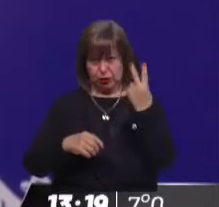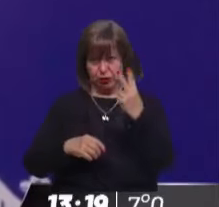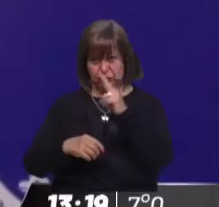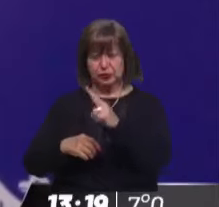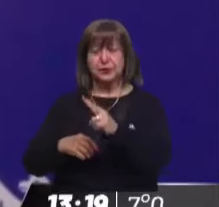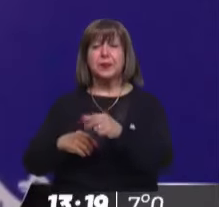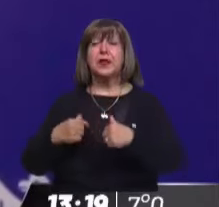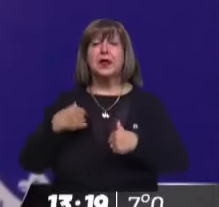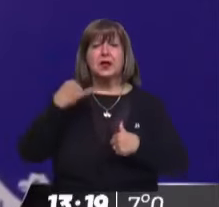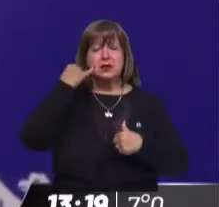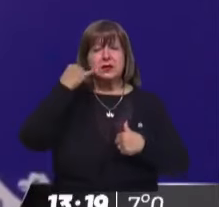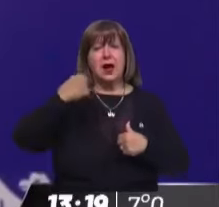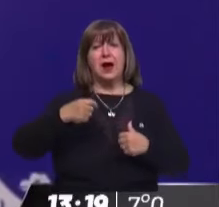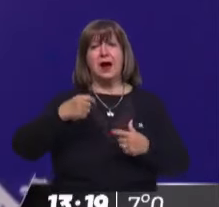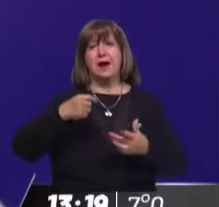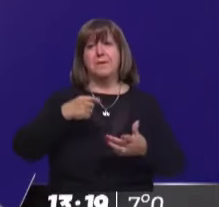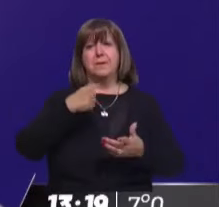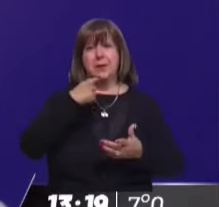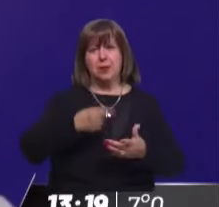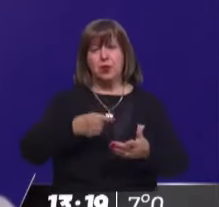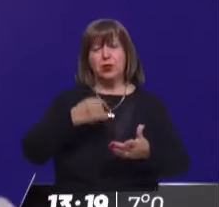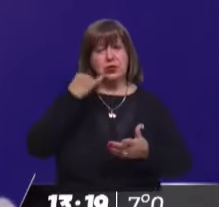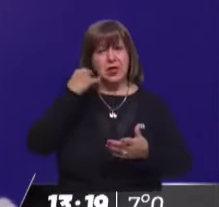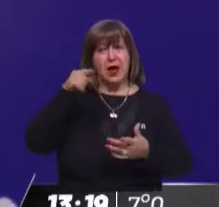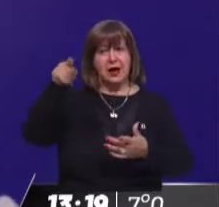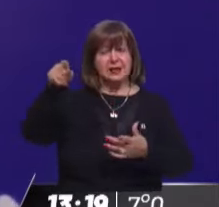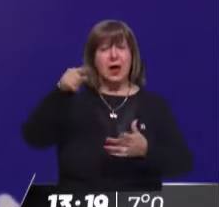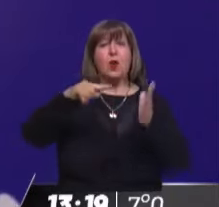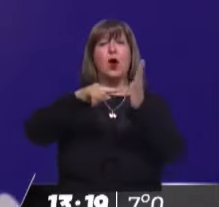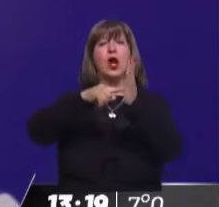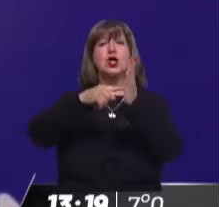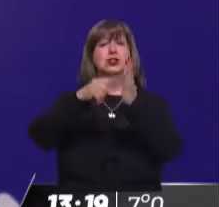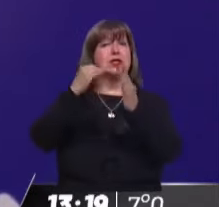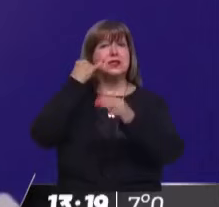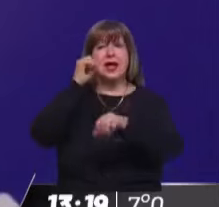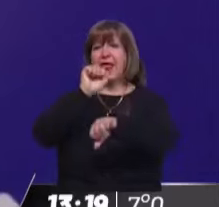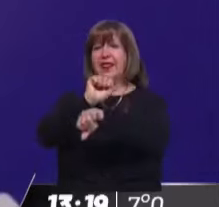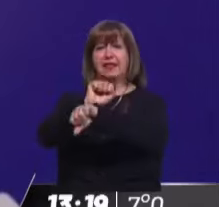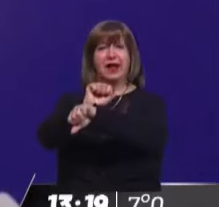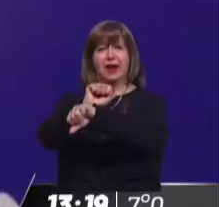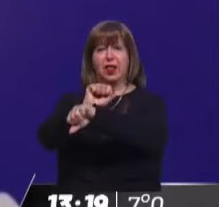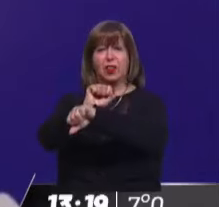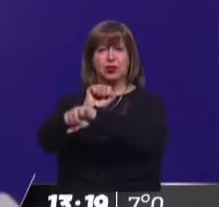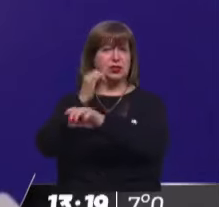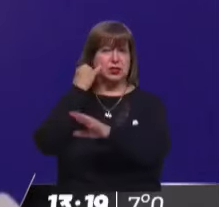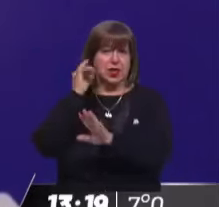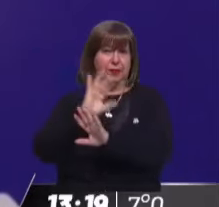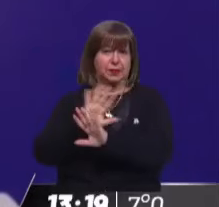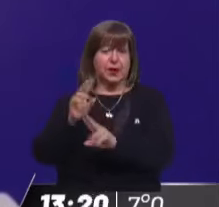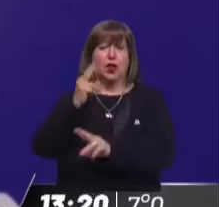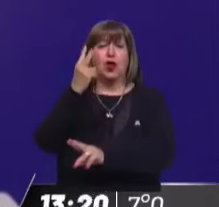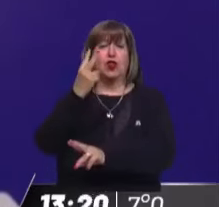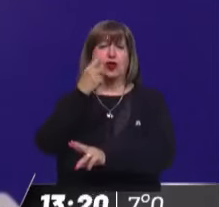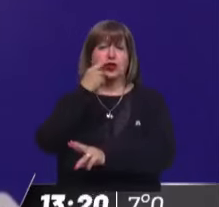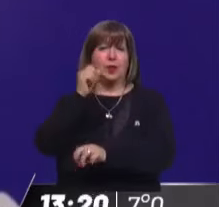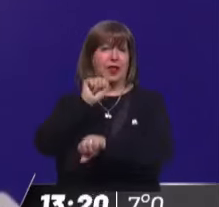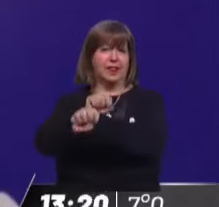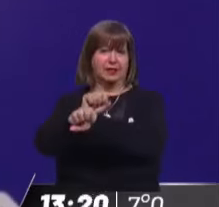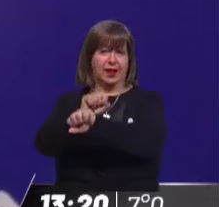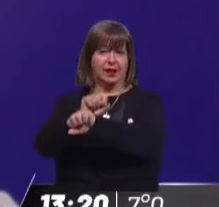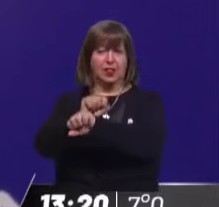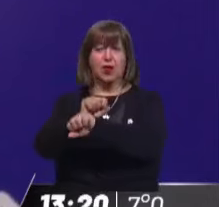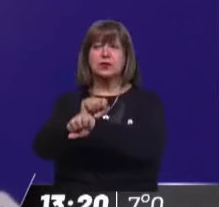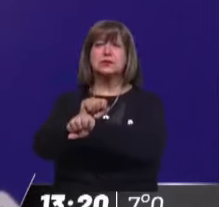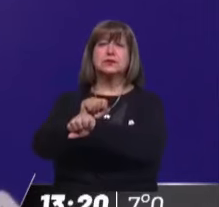está trasladando a la provincia de Buenos Aires. Recordemos que ya están detenidos a disposición del Ministerio Público Fiscal. Bueno, van a